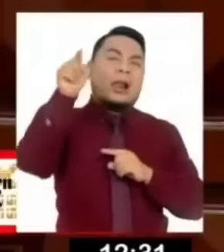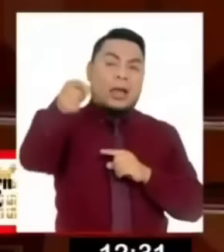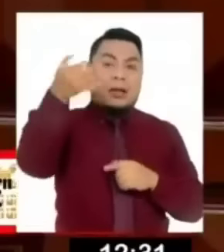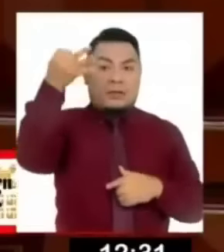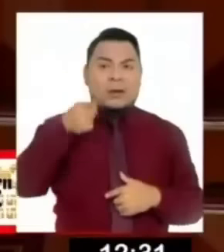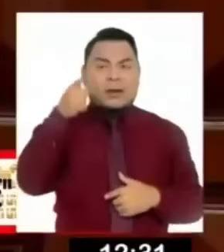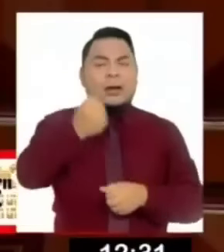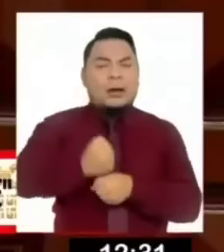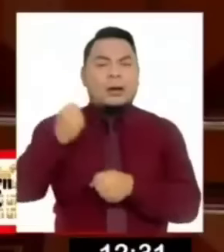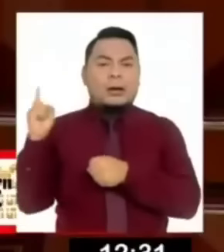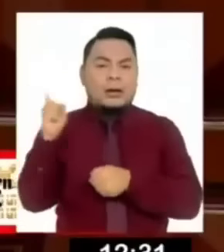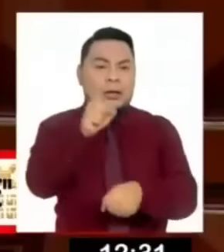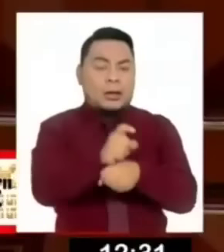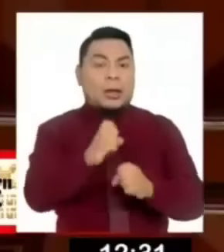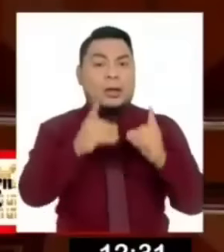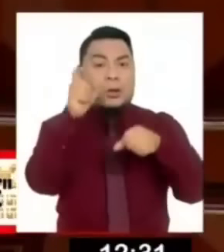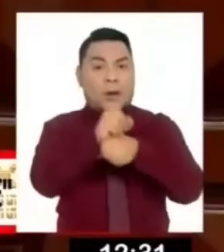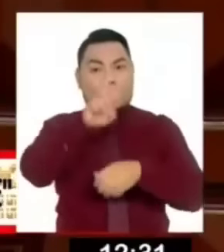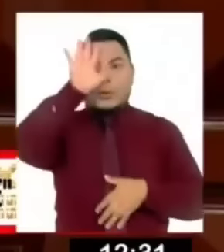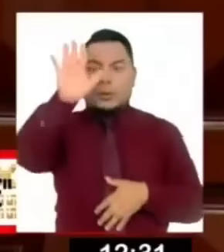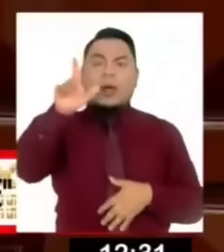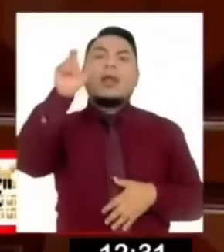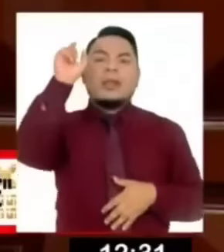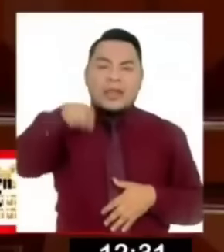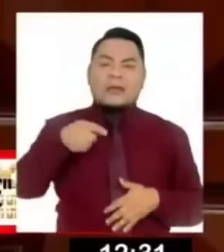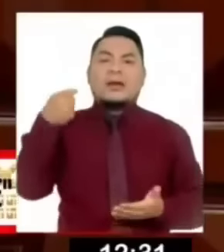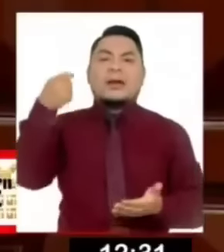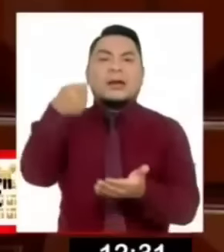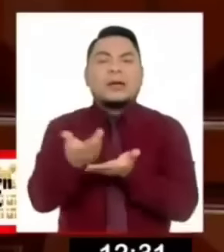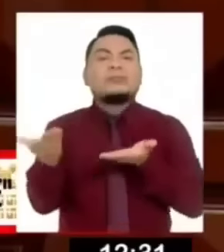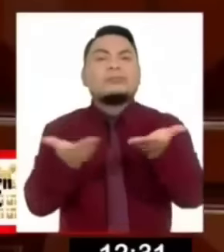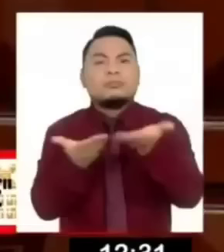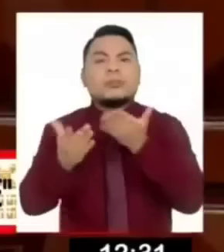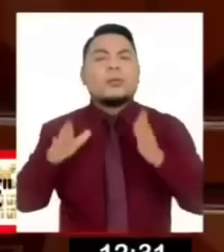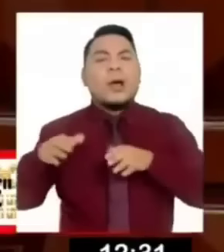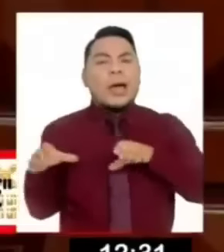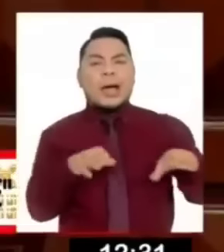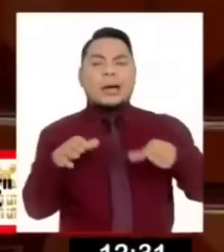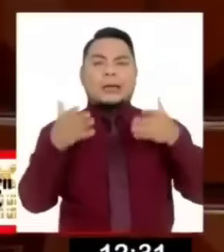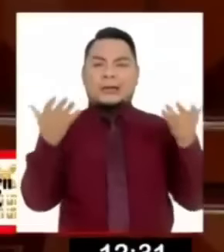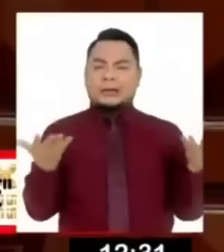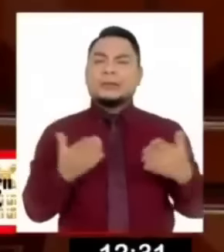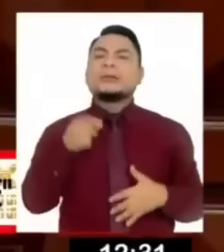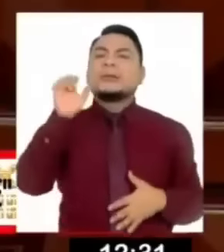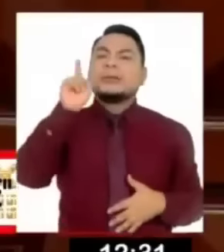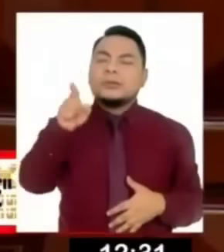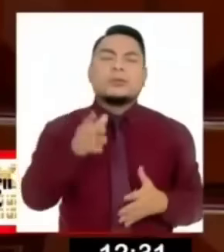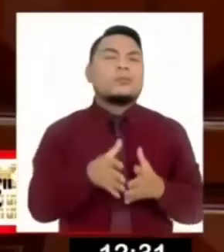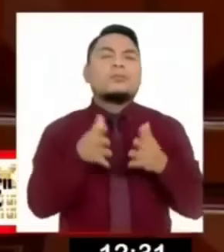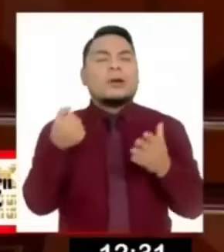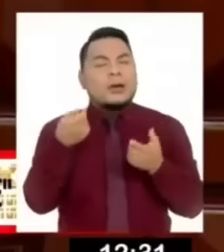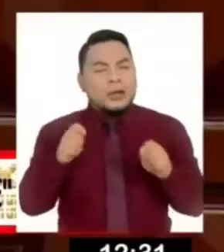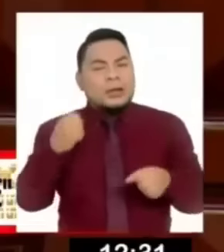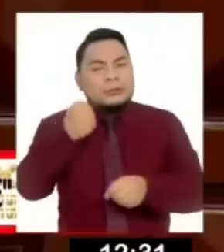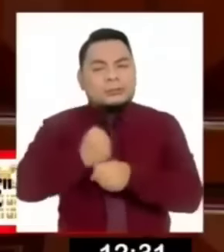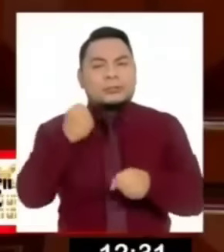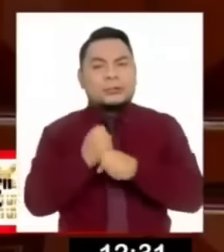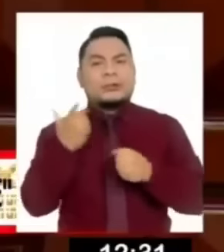verdaderos apóstoles de la educación peruana, reciban un mínimo de servicio para poder realizar su tan